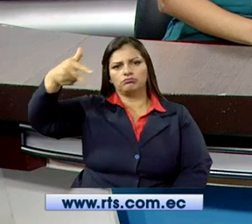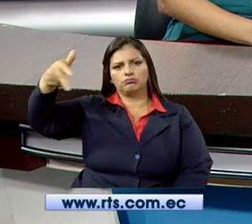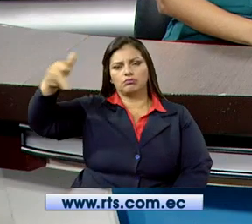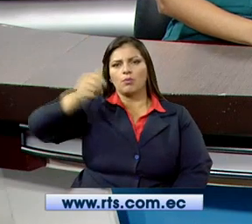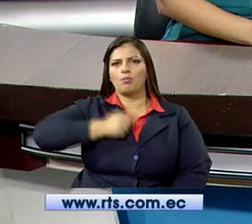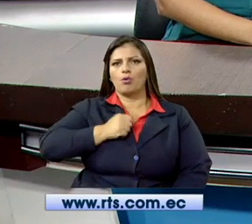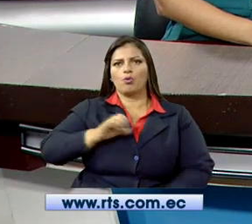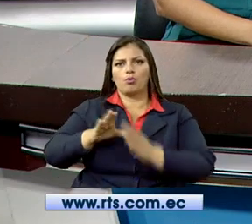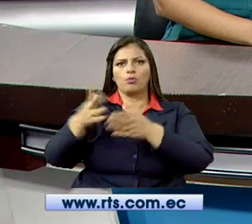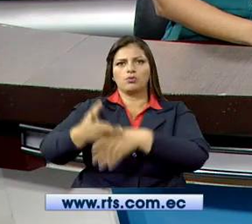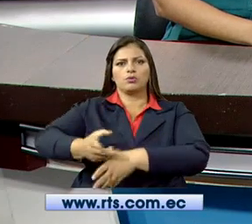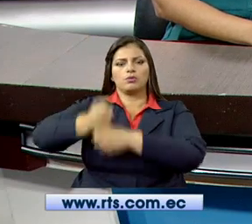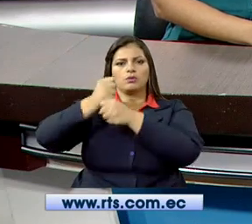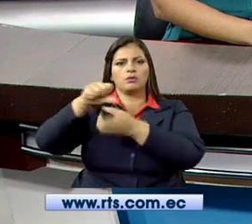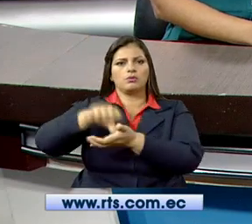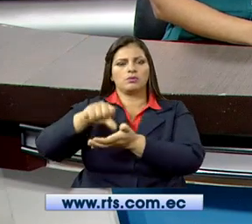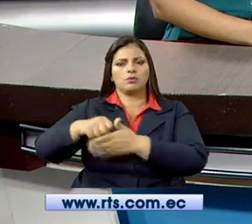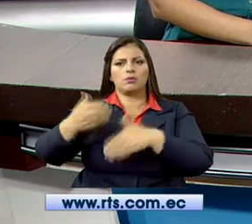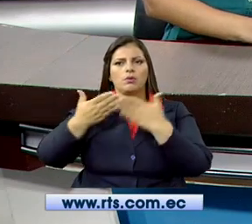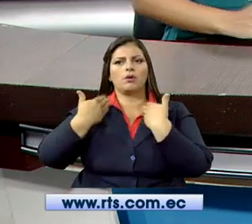Los detenidos están siendo investigados.